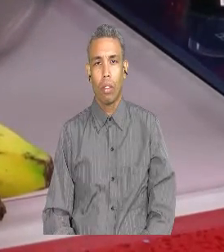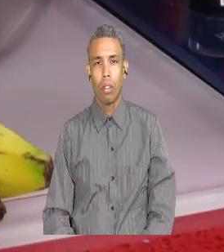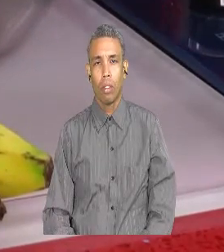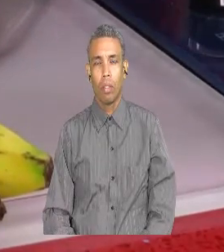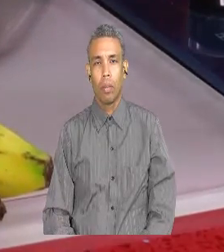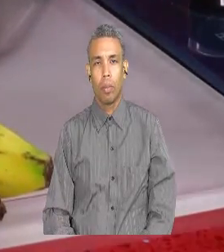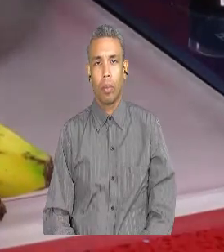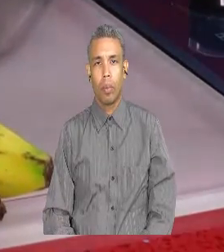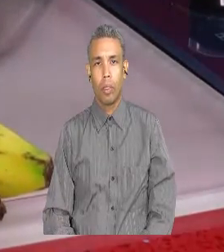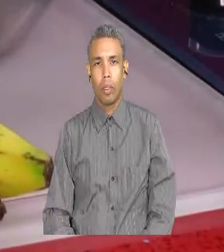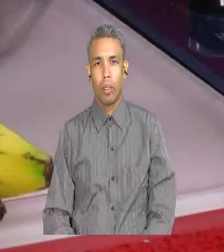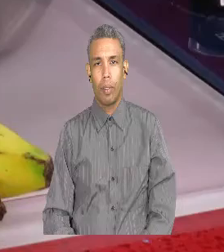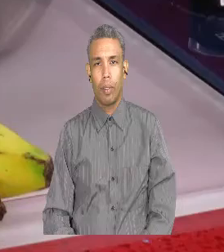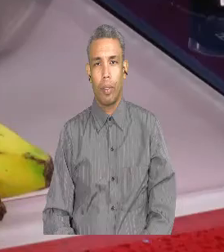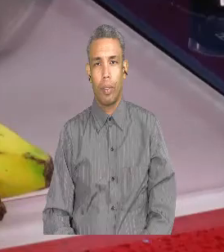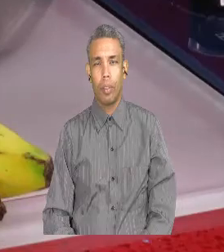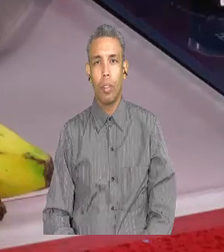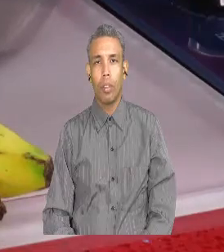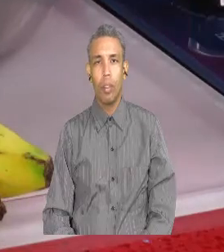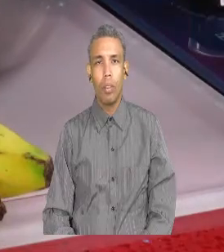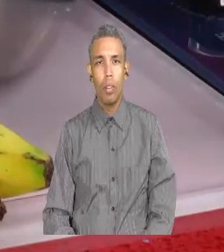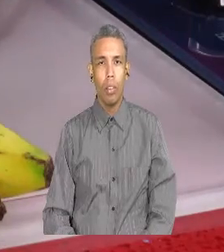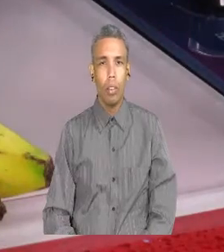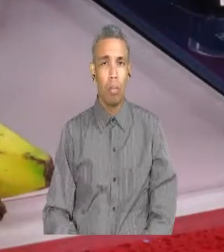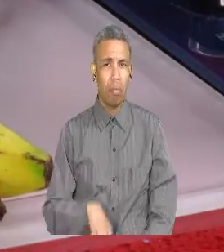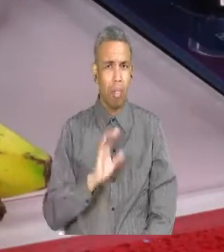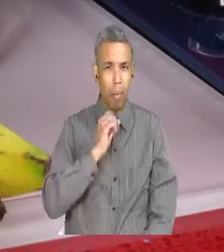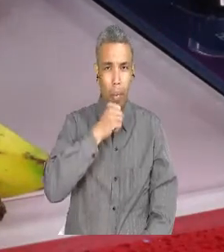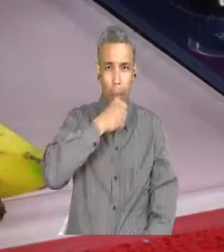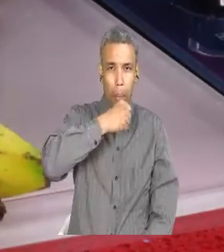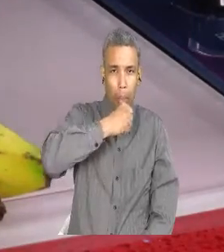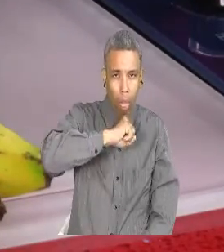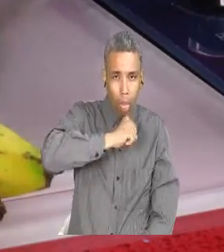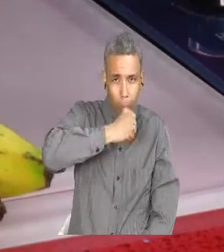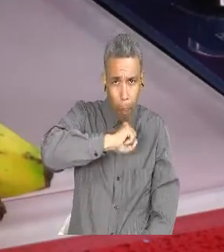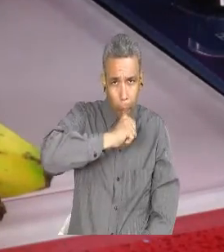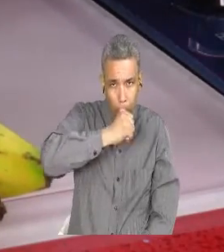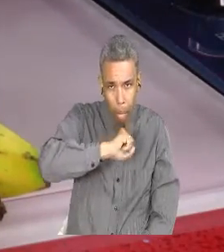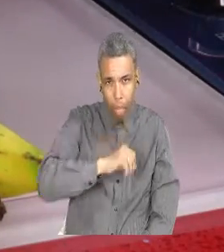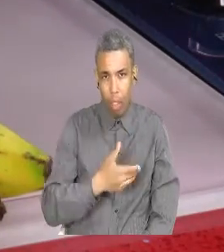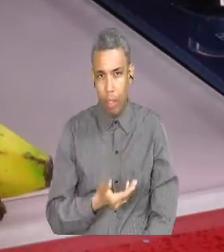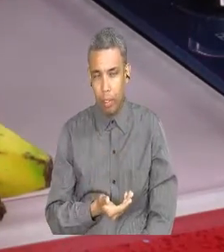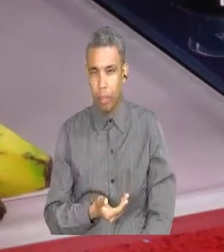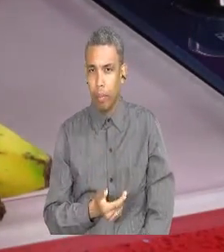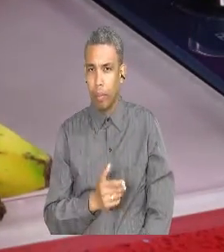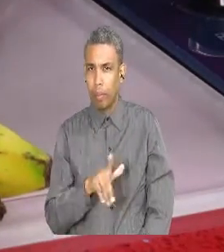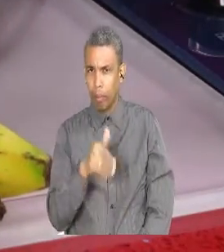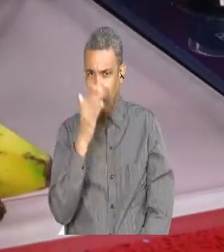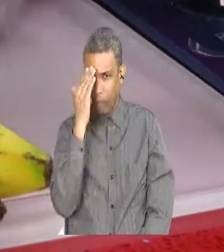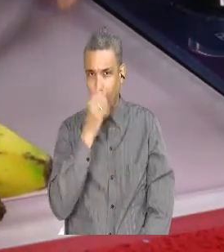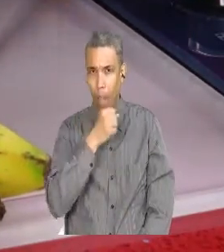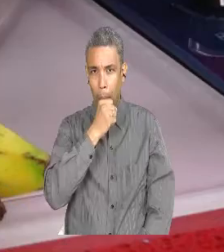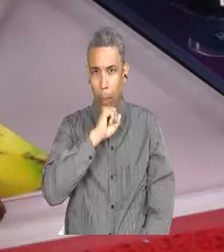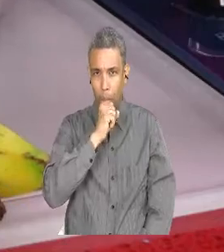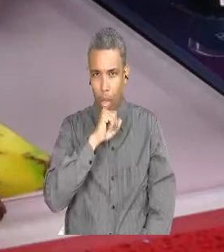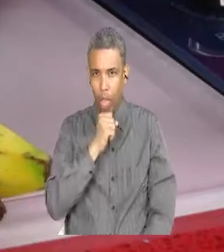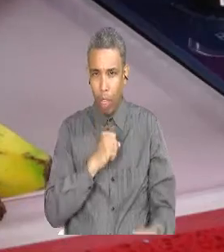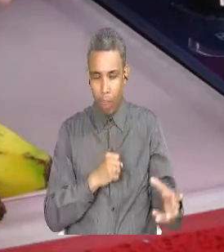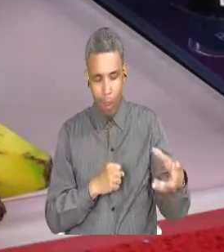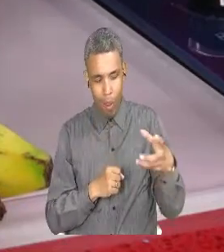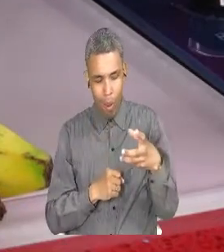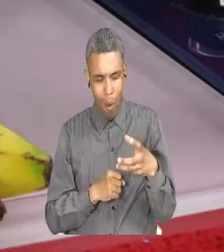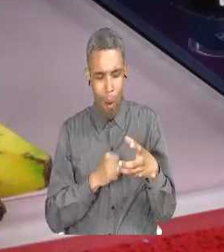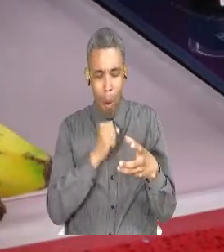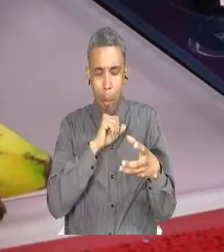específicamente los que tienen cubierta de galleta. Okay. Va a ser muy difícil de pronto utilizar una bola de helado o algún helado que no tenga